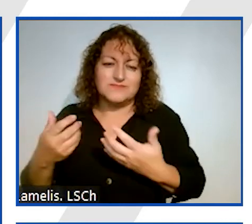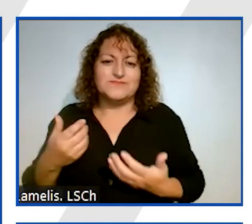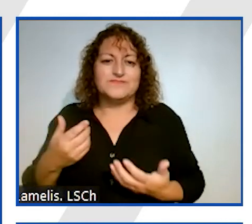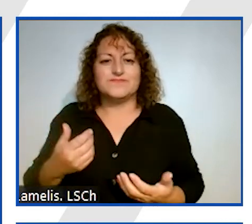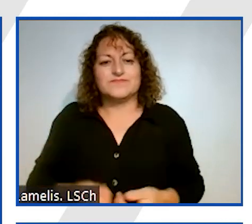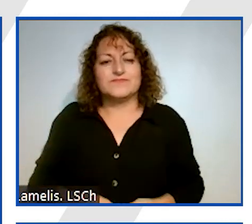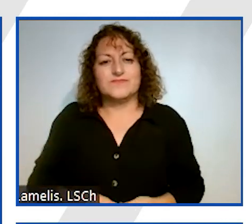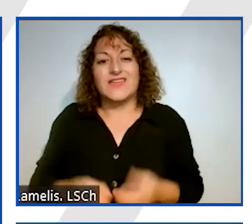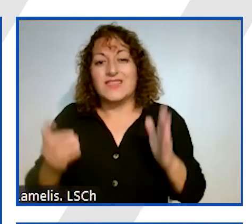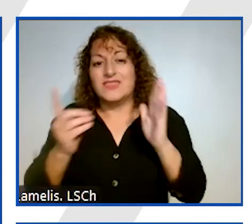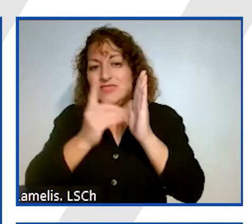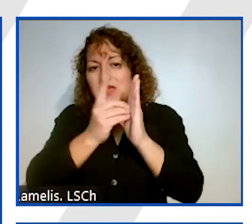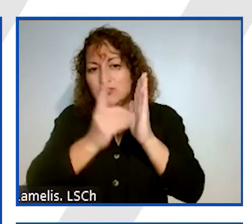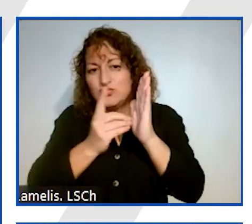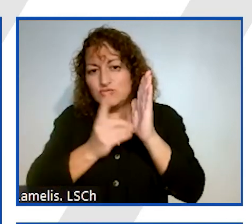todo